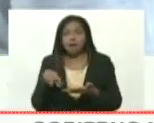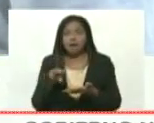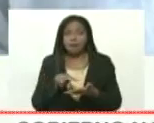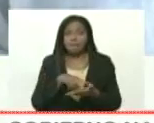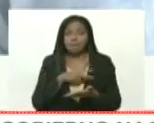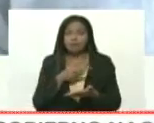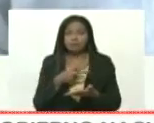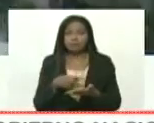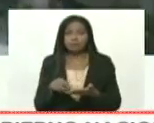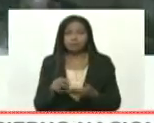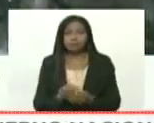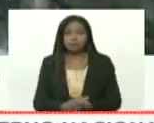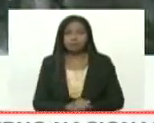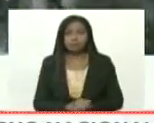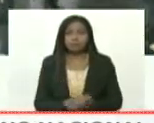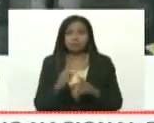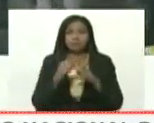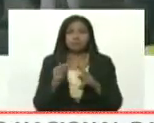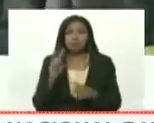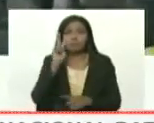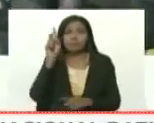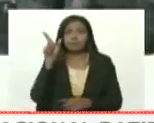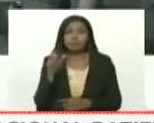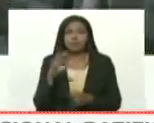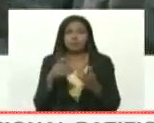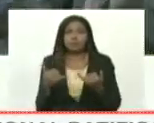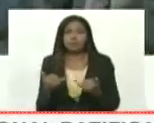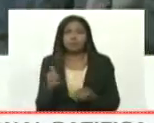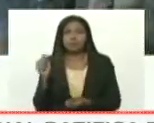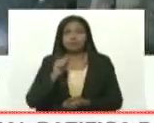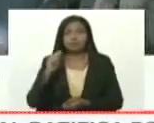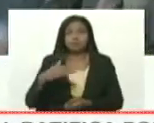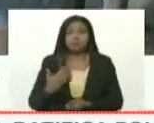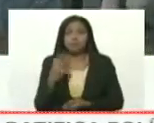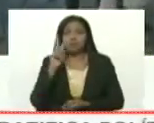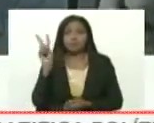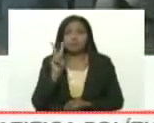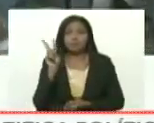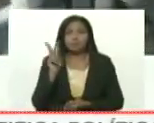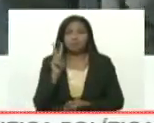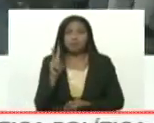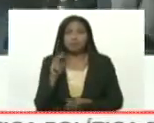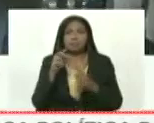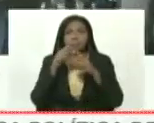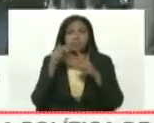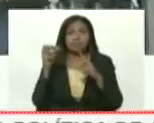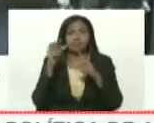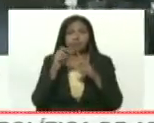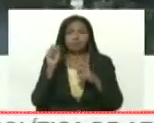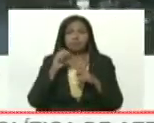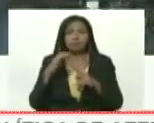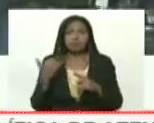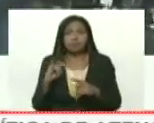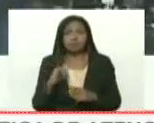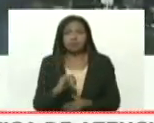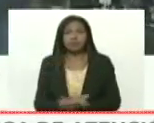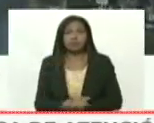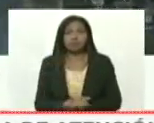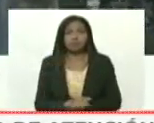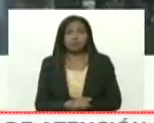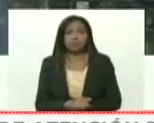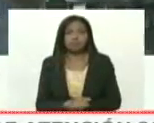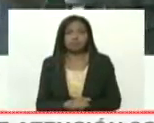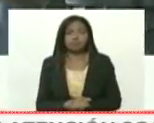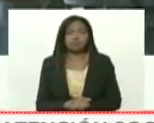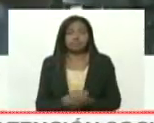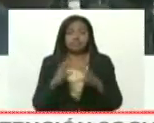trigo, trigo venezolano, mira. Sí se puede Venezuela, el trigo, trigo, naguará, la